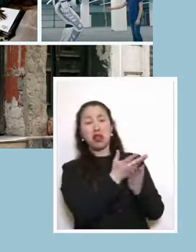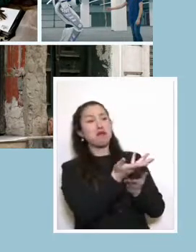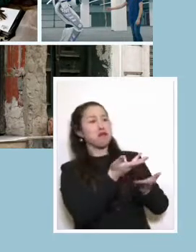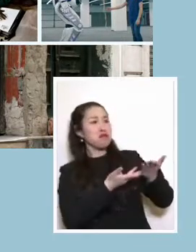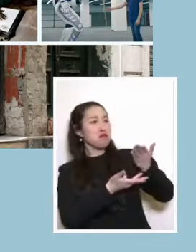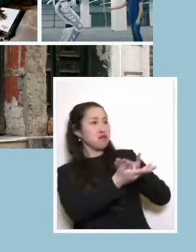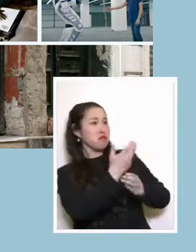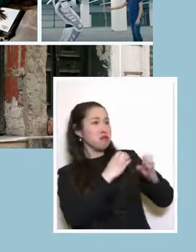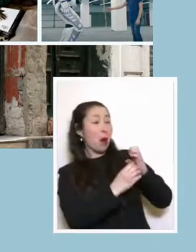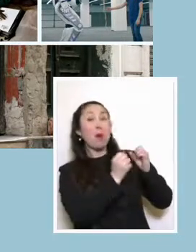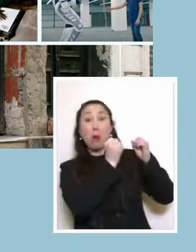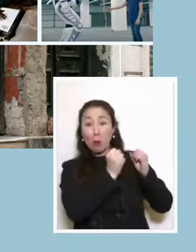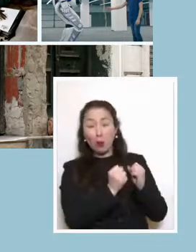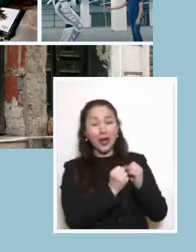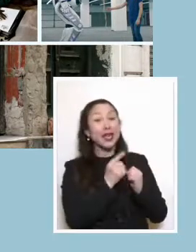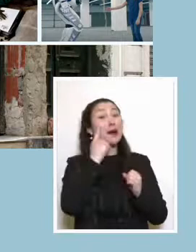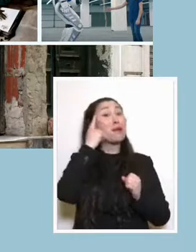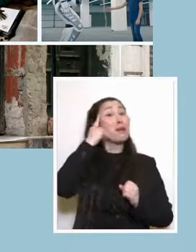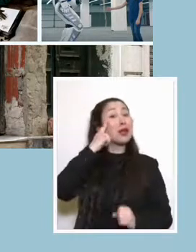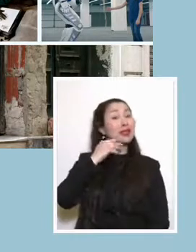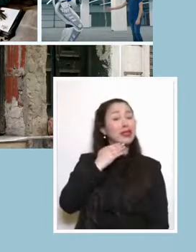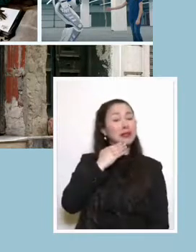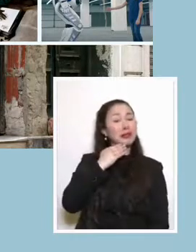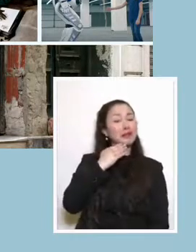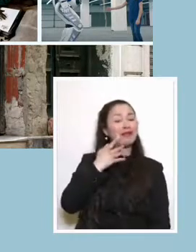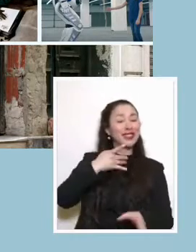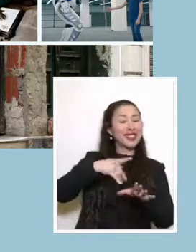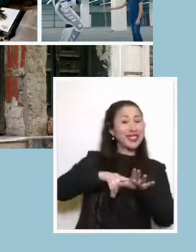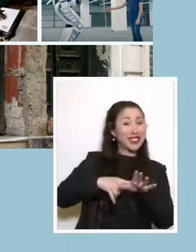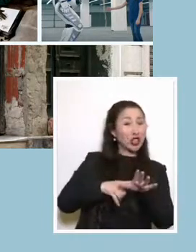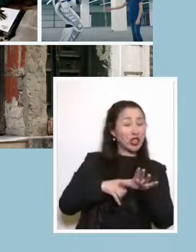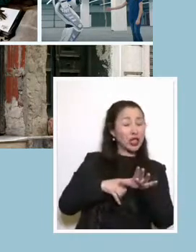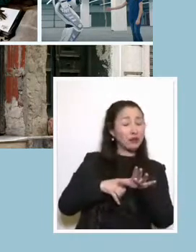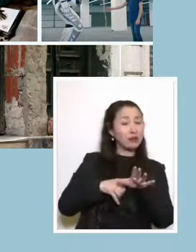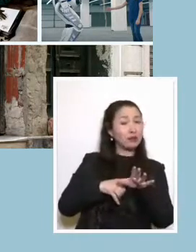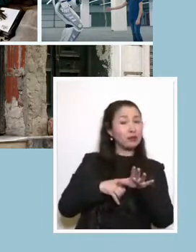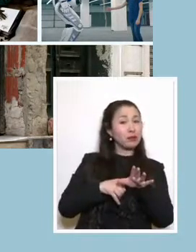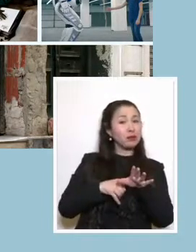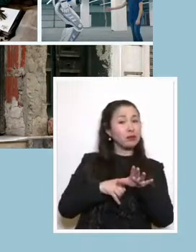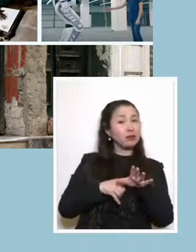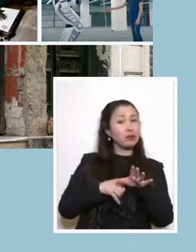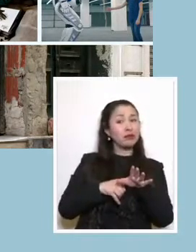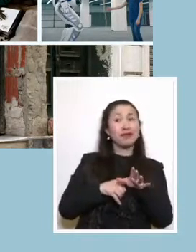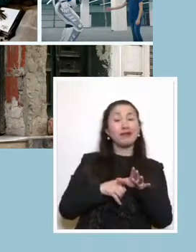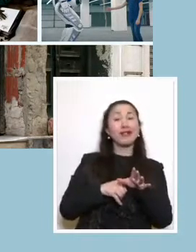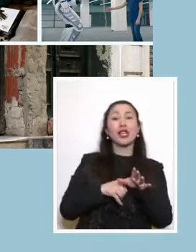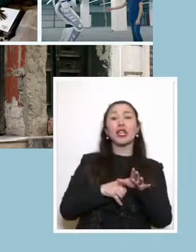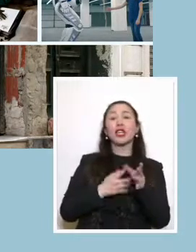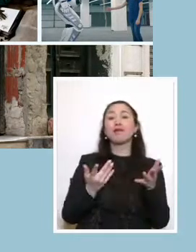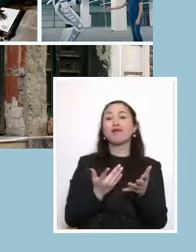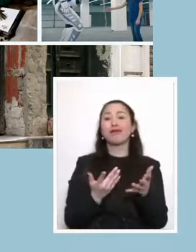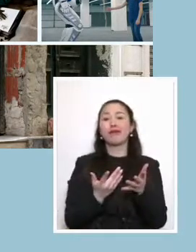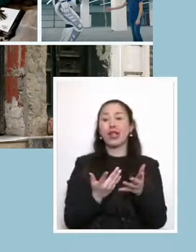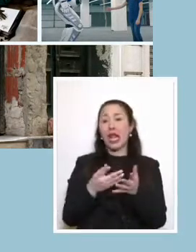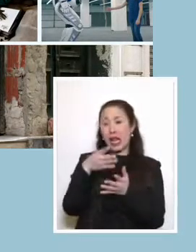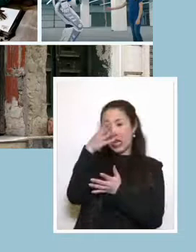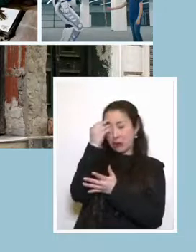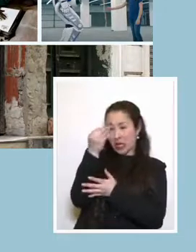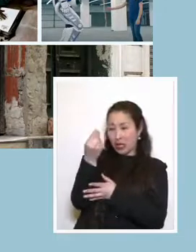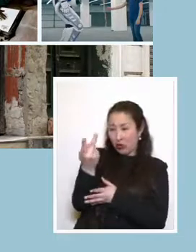destaca el hecho de que las tecnologías digitales no deben y no pueden reemplazar la